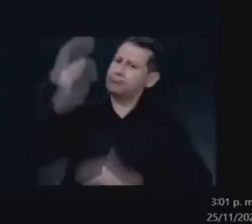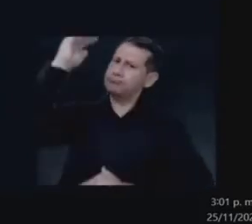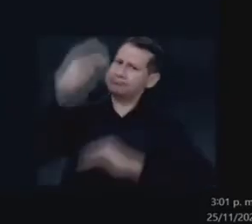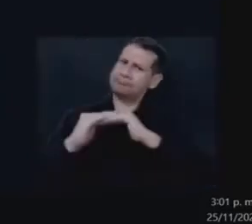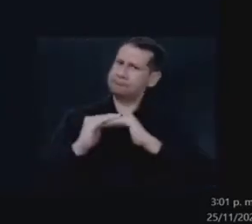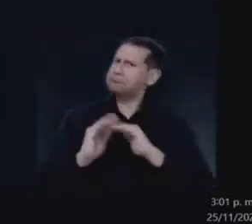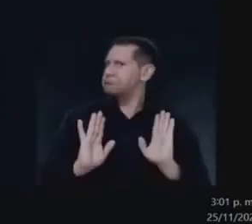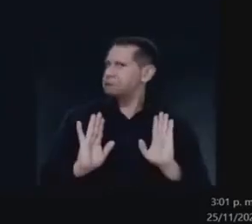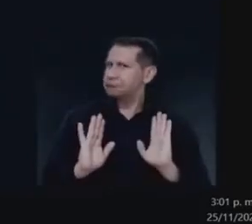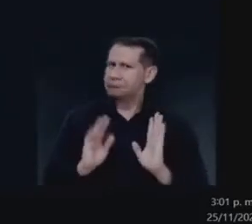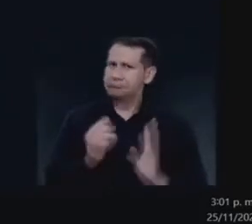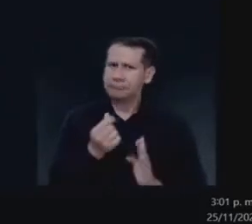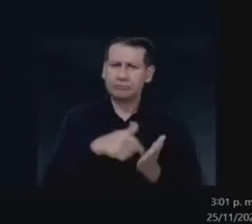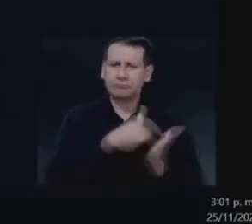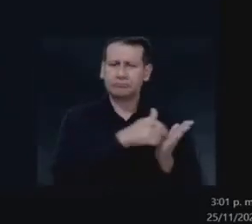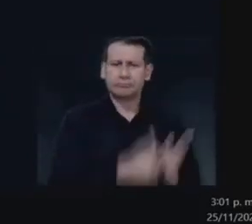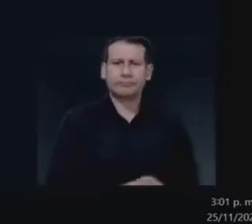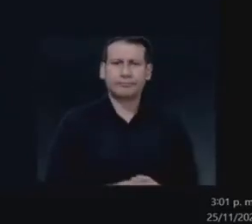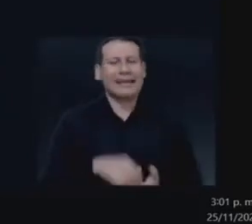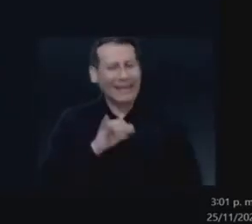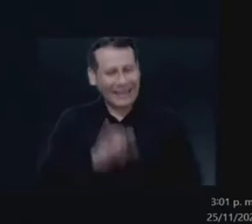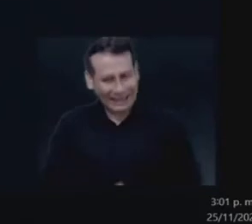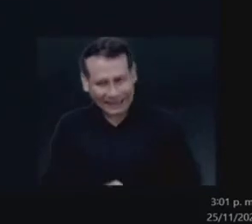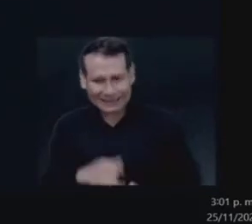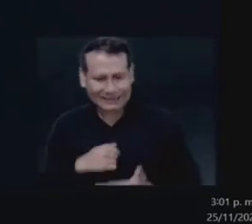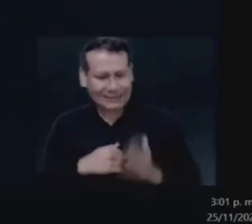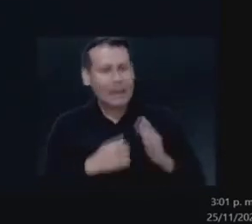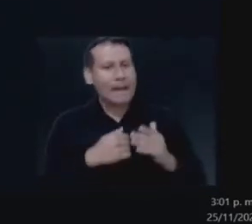de flexibilizar nuestros procesos